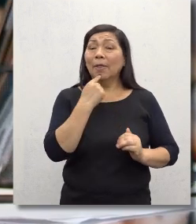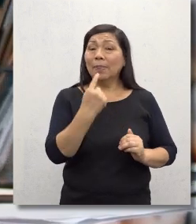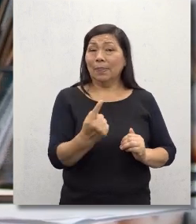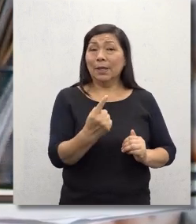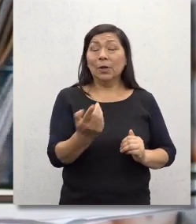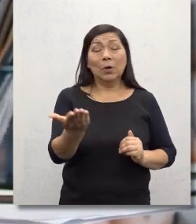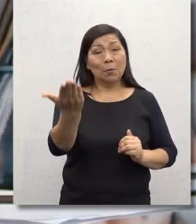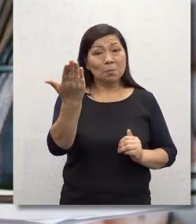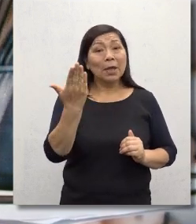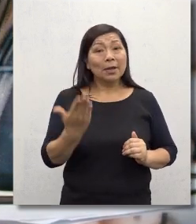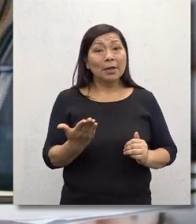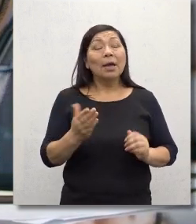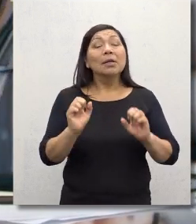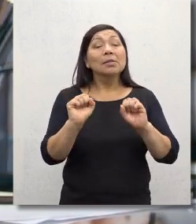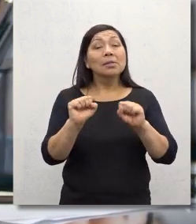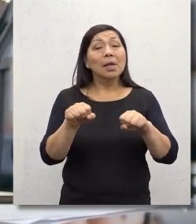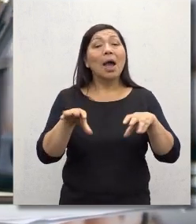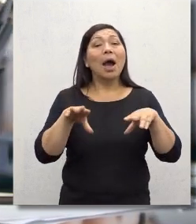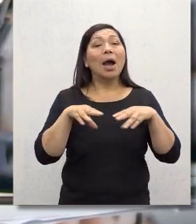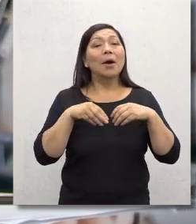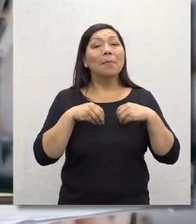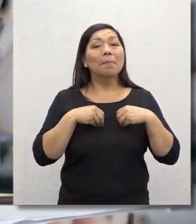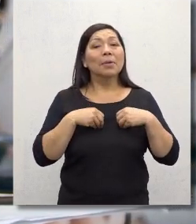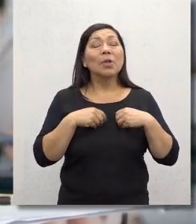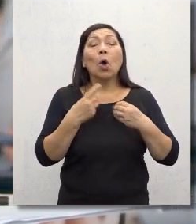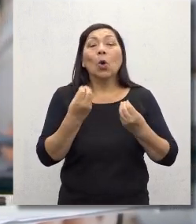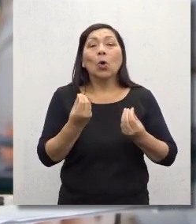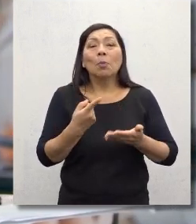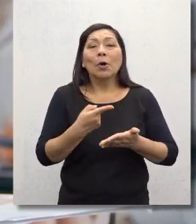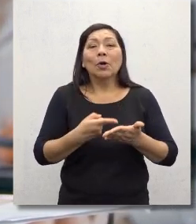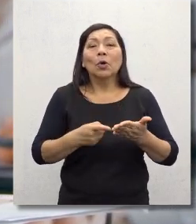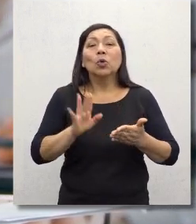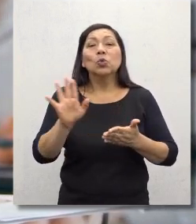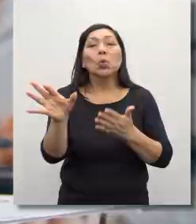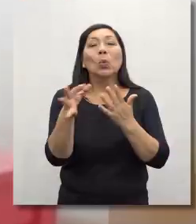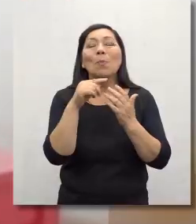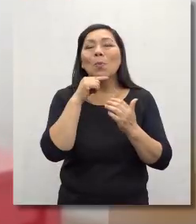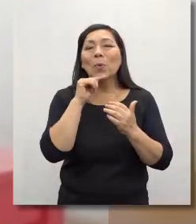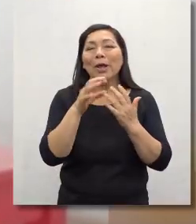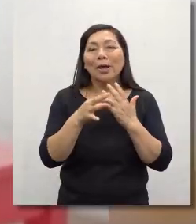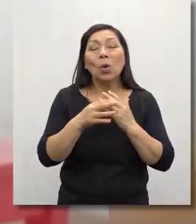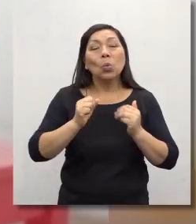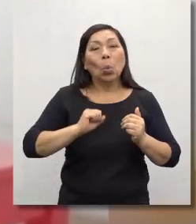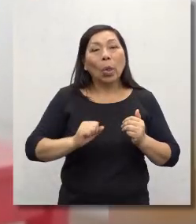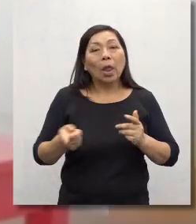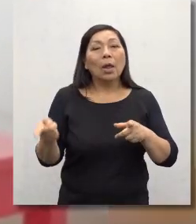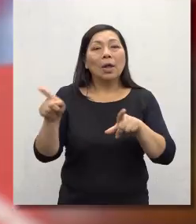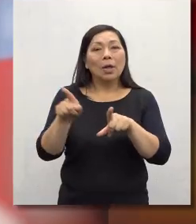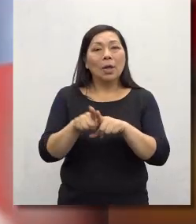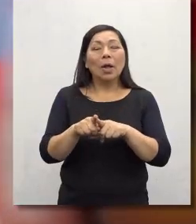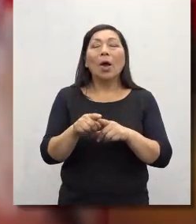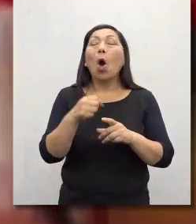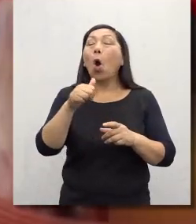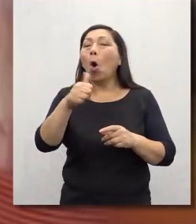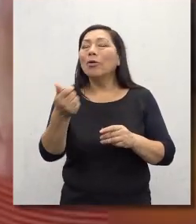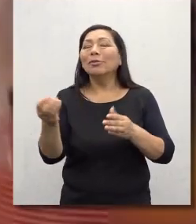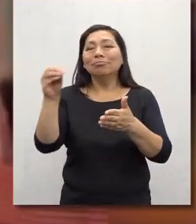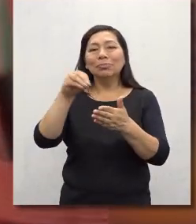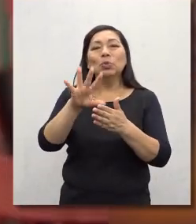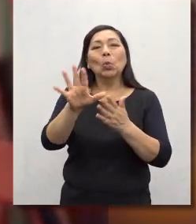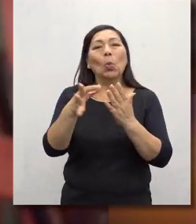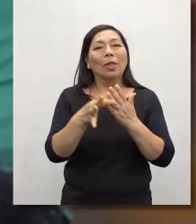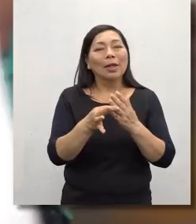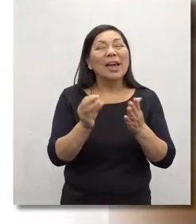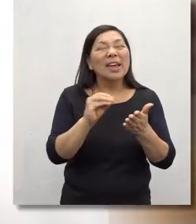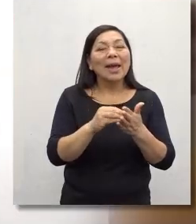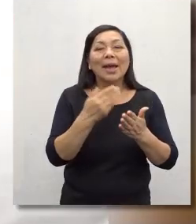que el demandante aceptó que incluyó como dependiente a su esposa, a su hijo y a la hija biológica de su